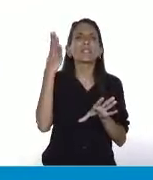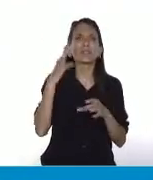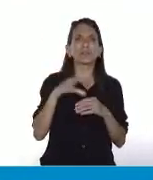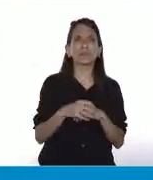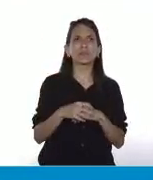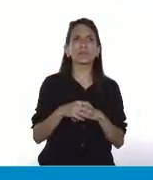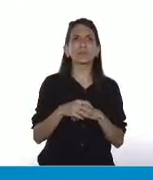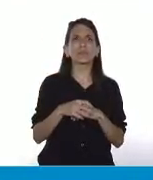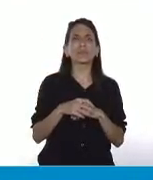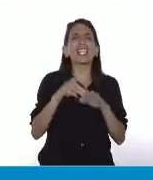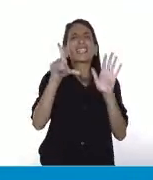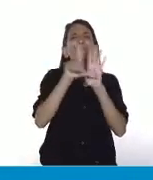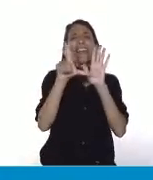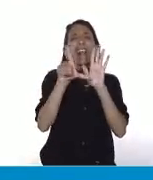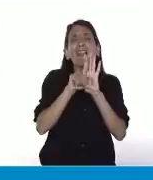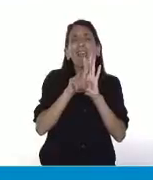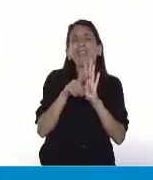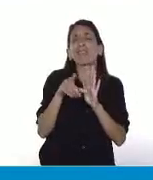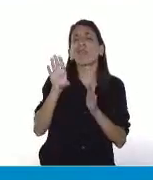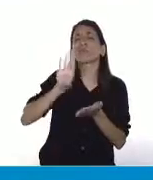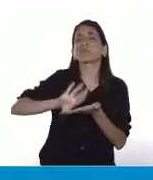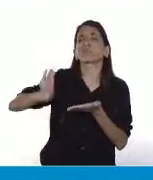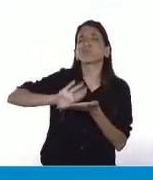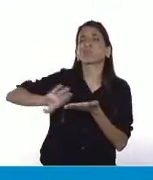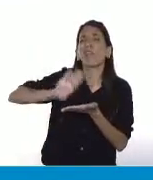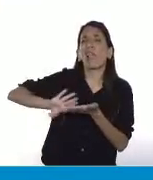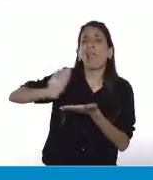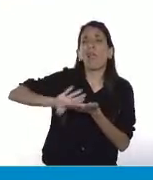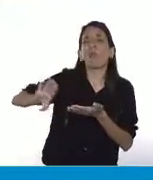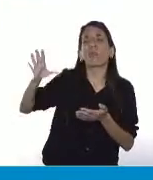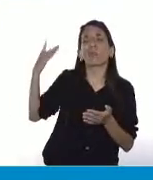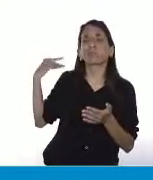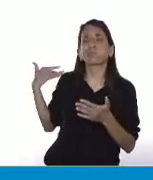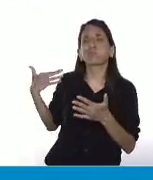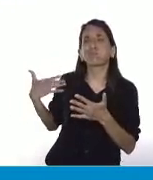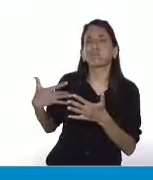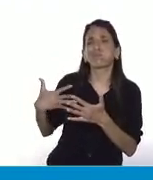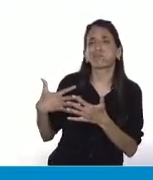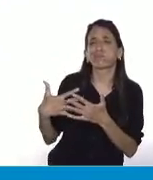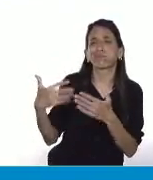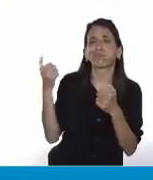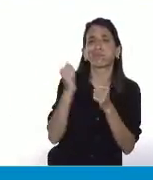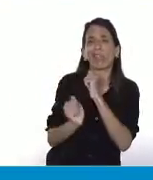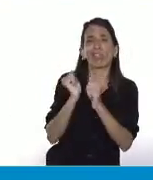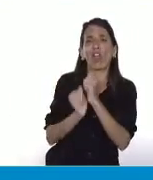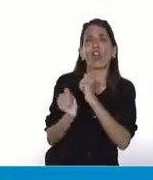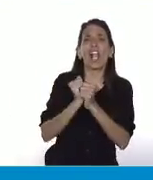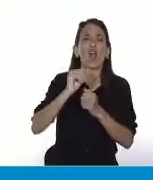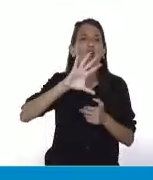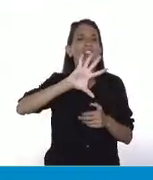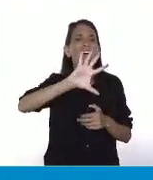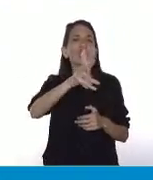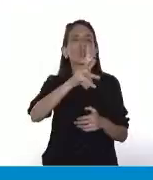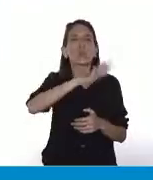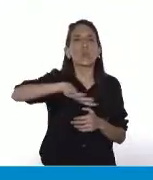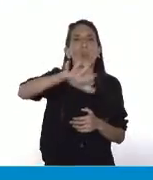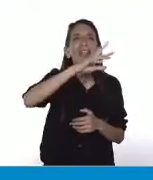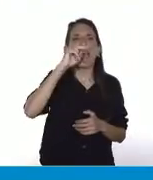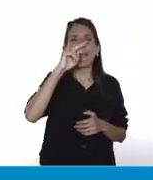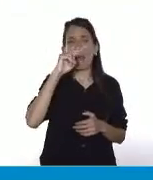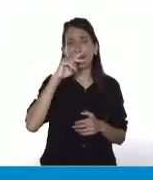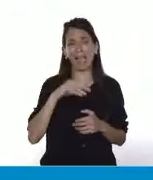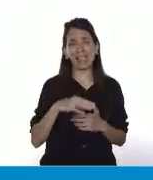deuda histórica que la provincia tiene con la ciudad de La Plata. Una ciudad de La Plata que fue